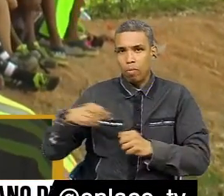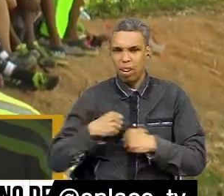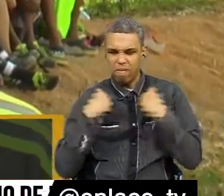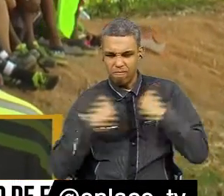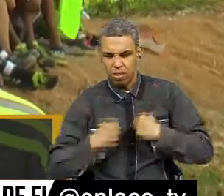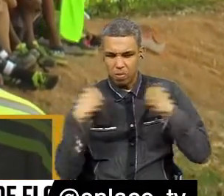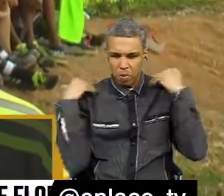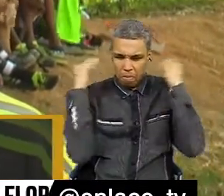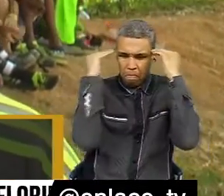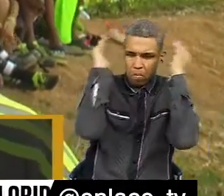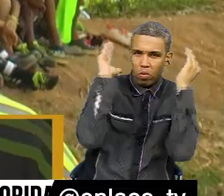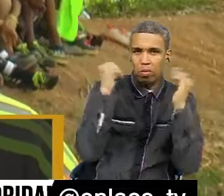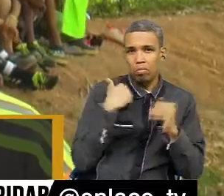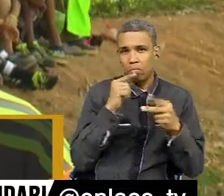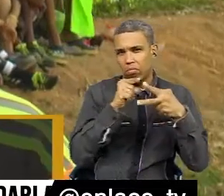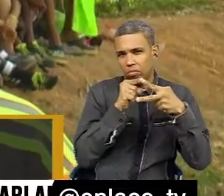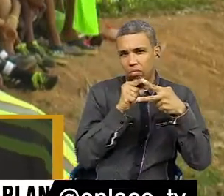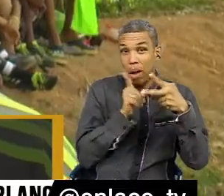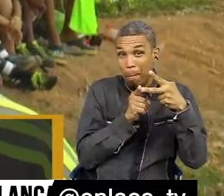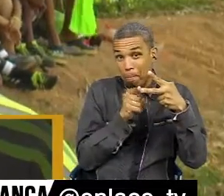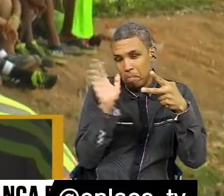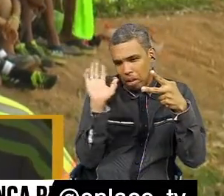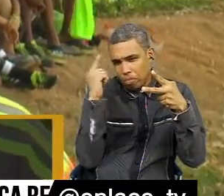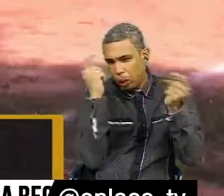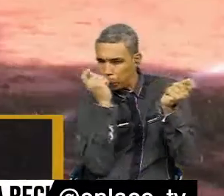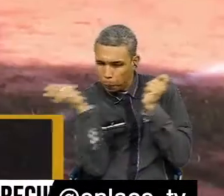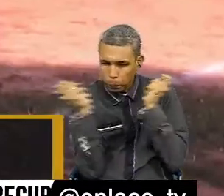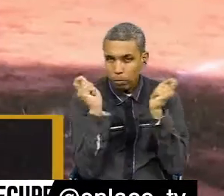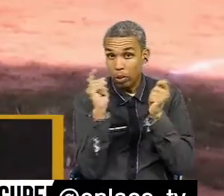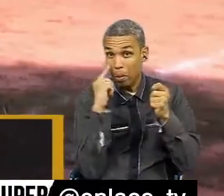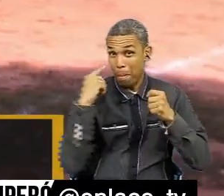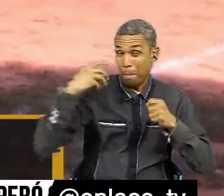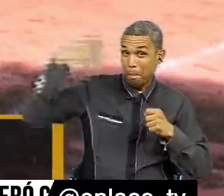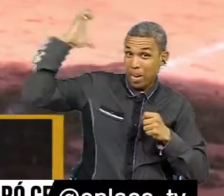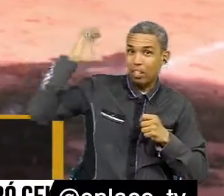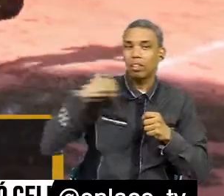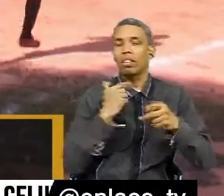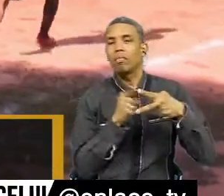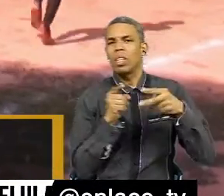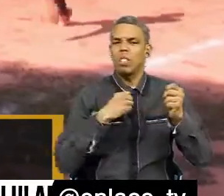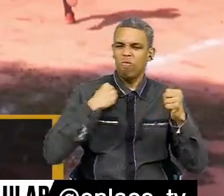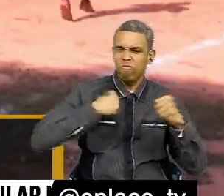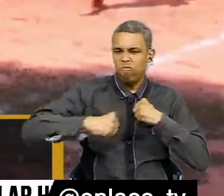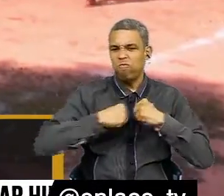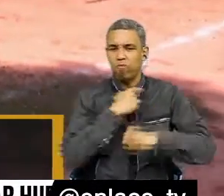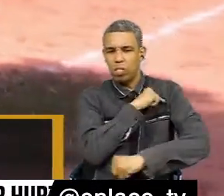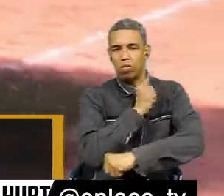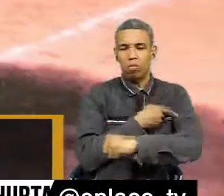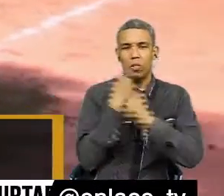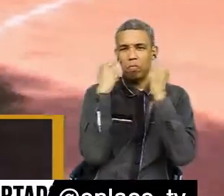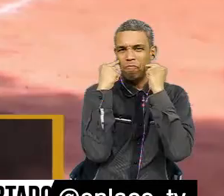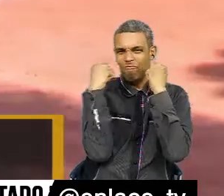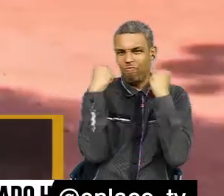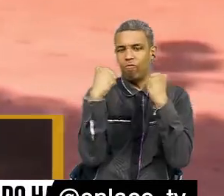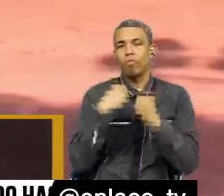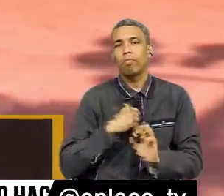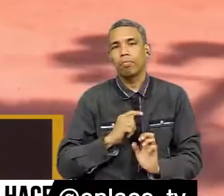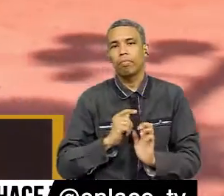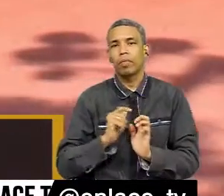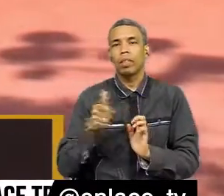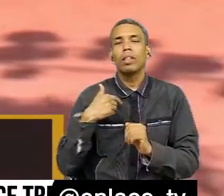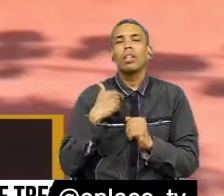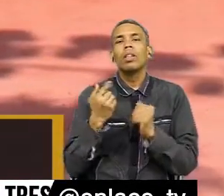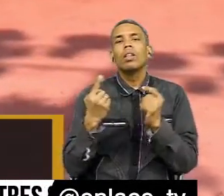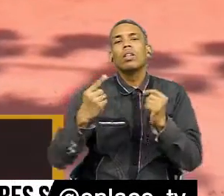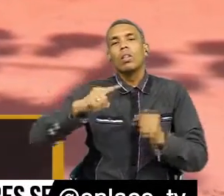el táctico, pero el físico es lo fundamental, la clave de nosotros, honestamente. Precisamente el Club Deportivo Simón Bolívar es uno de los nuevos equipos en los